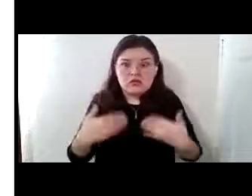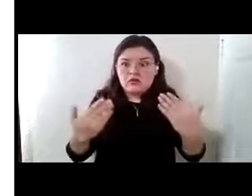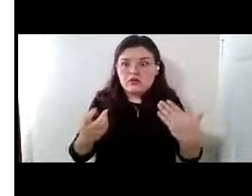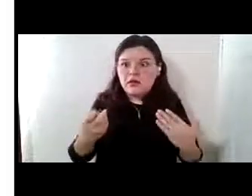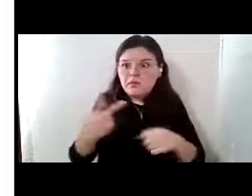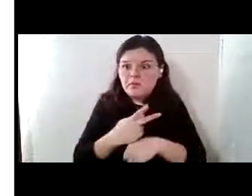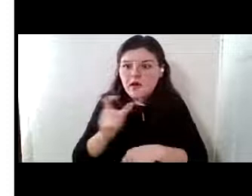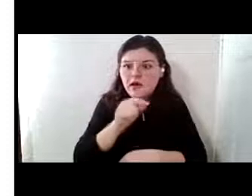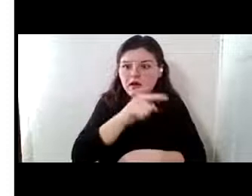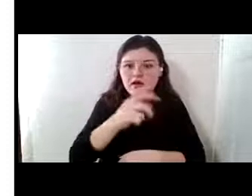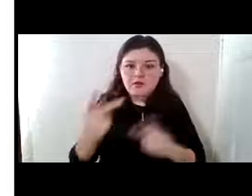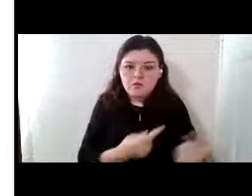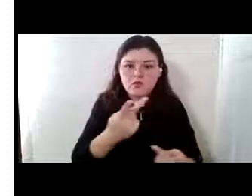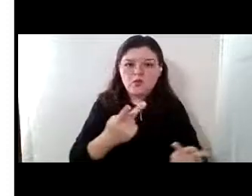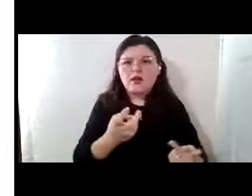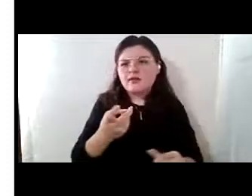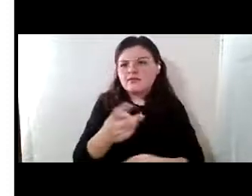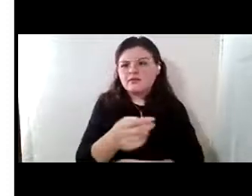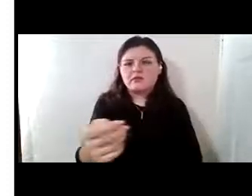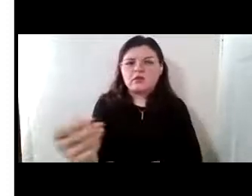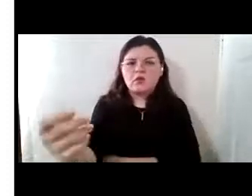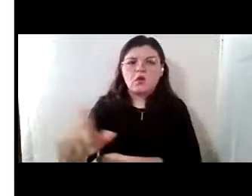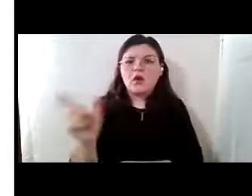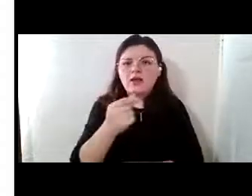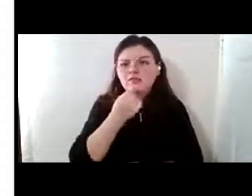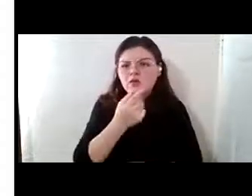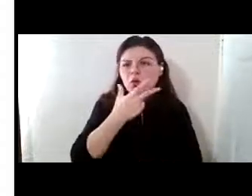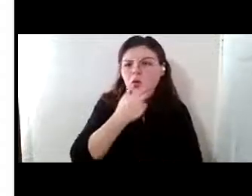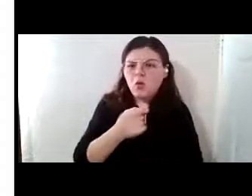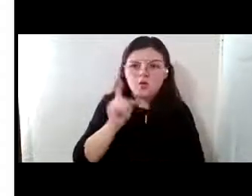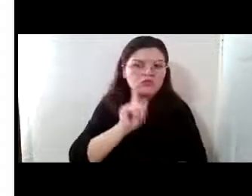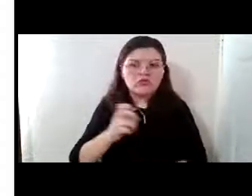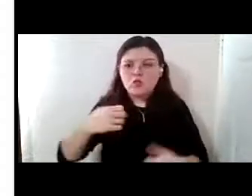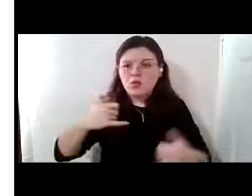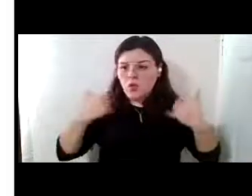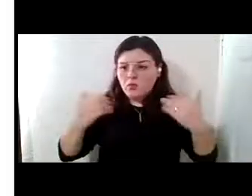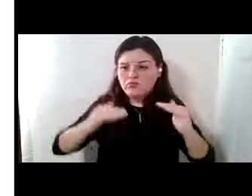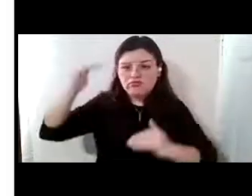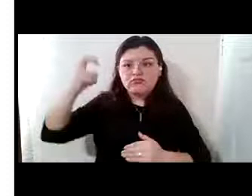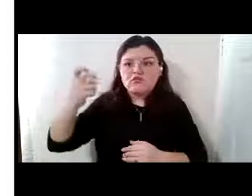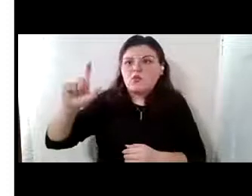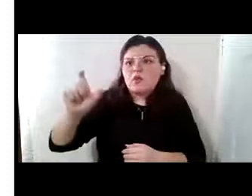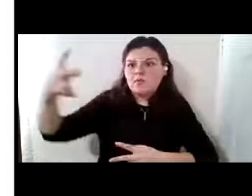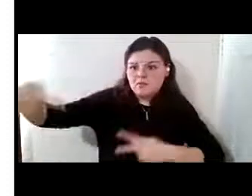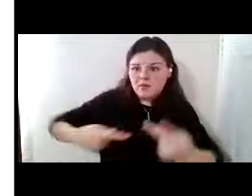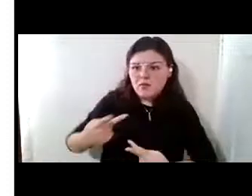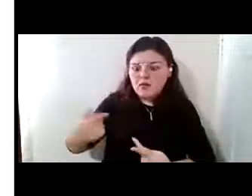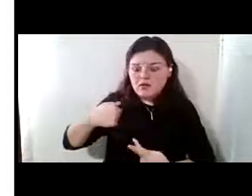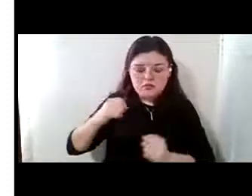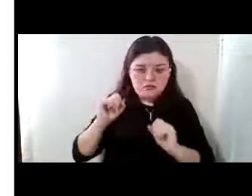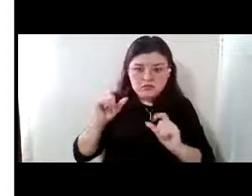¿sí? ¿Cómo reacciono ante las preguntas que niños, niñas, incluso adolescentes me realizan? ¿Cuál es mi rol? ¿Sí?